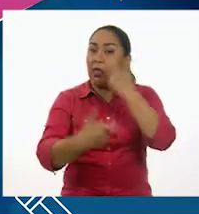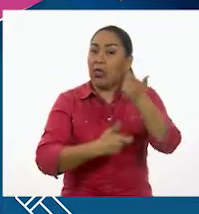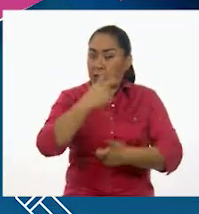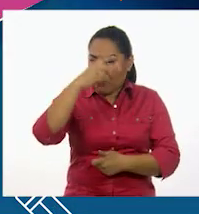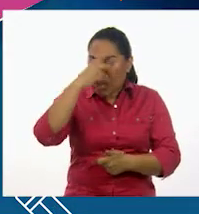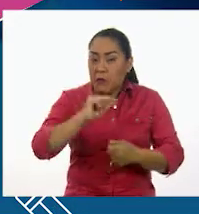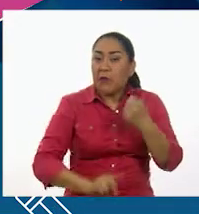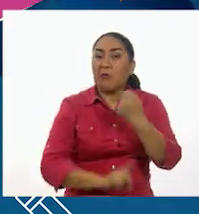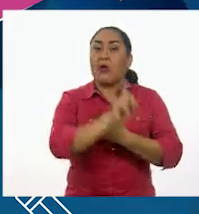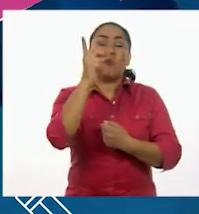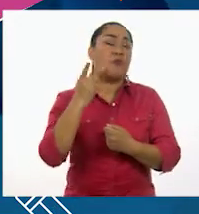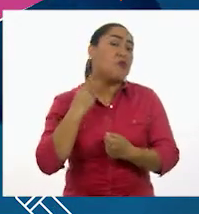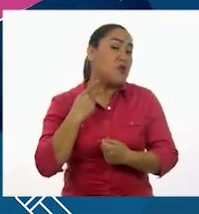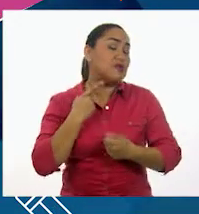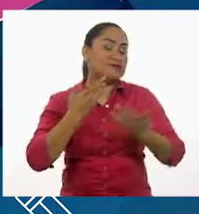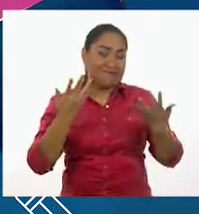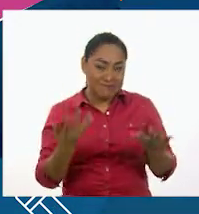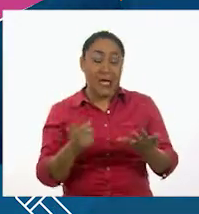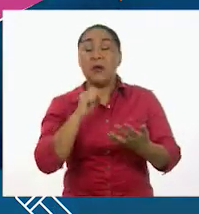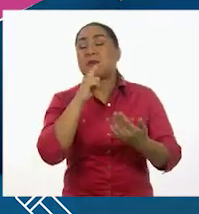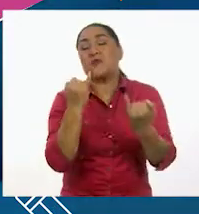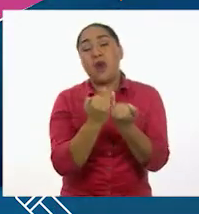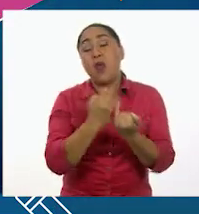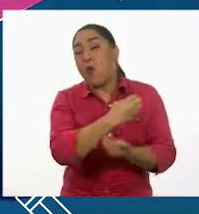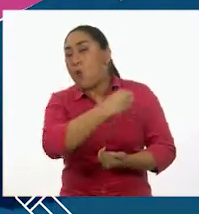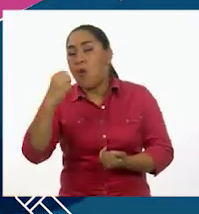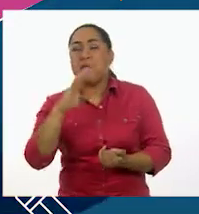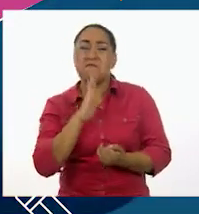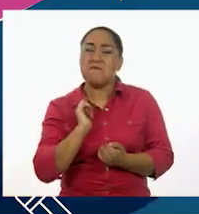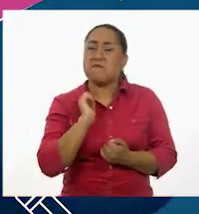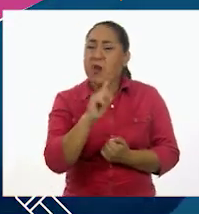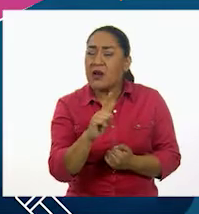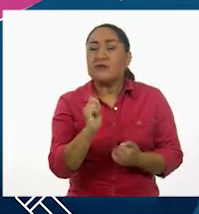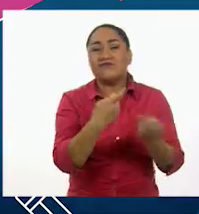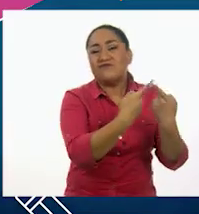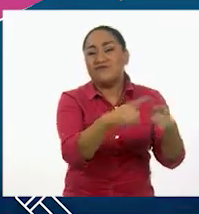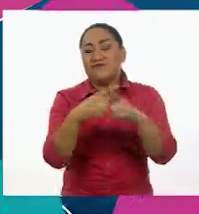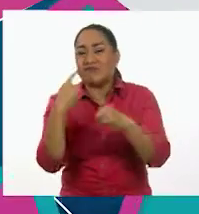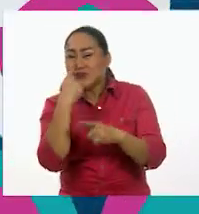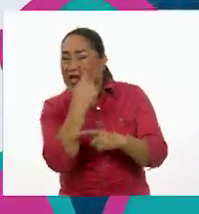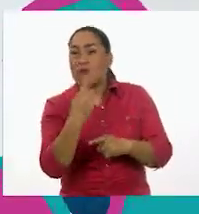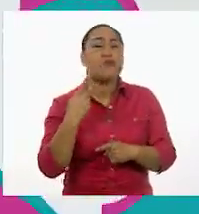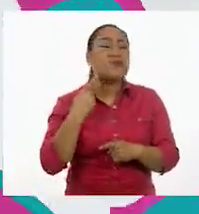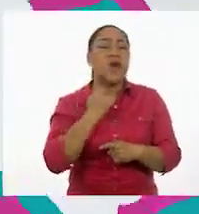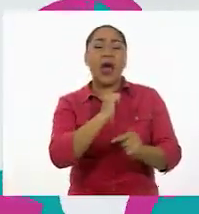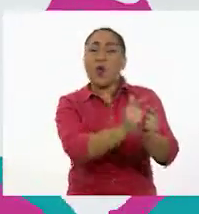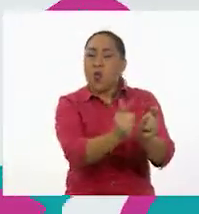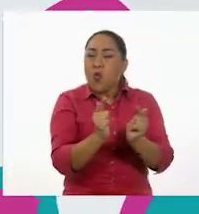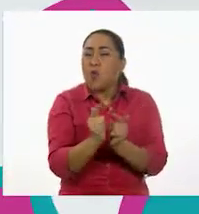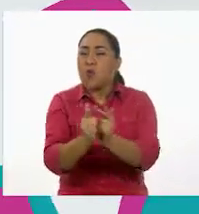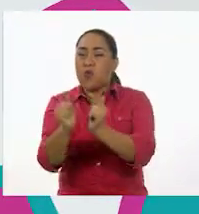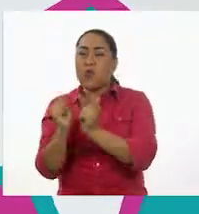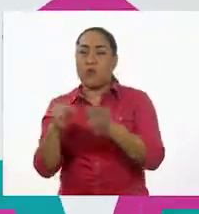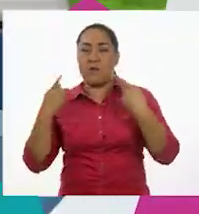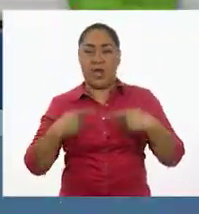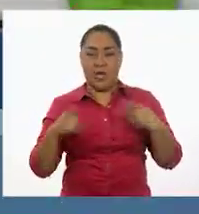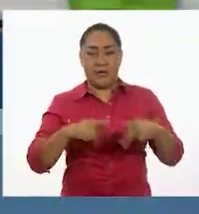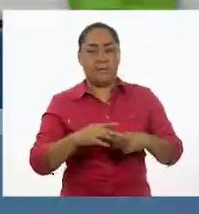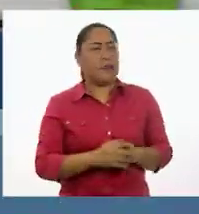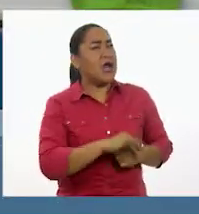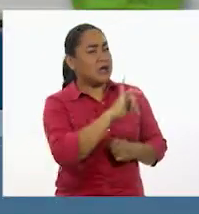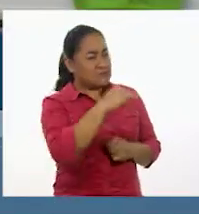problemas políticos y, por supuesto, la mala organización por las diferencias políticas entre los grupos de poder. Sí, y también